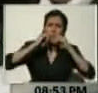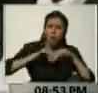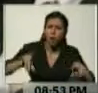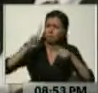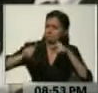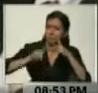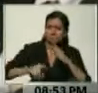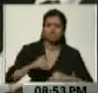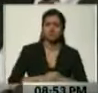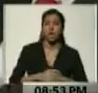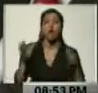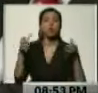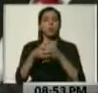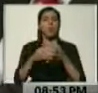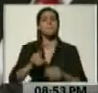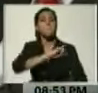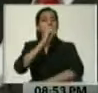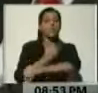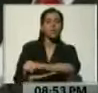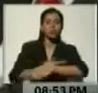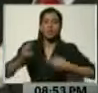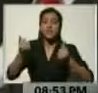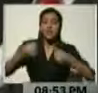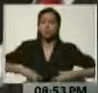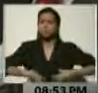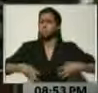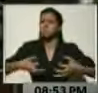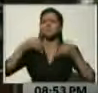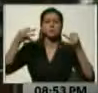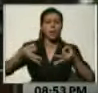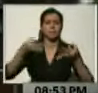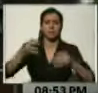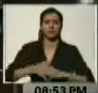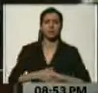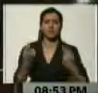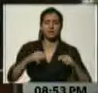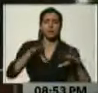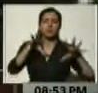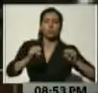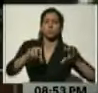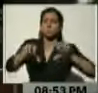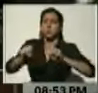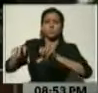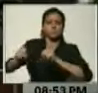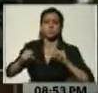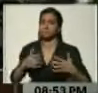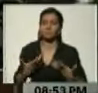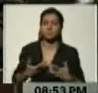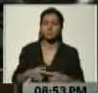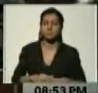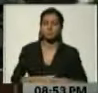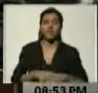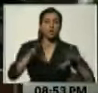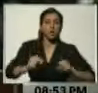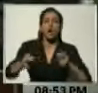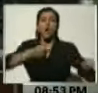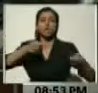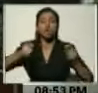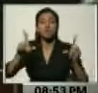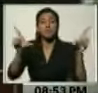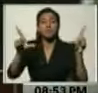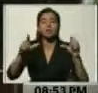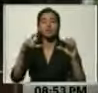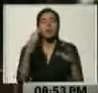Las clases dominantes se cuidaron siempre de adueñarse de los principales medios de comunicación